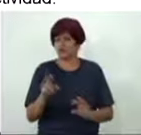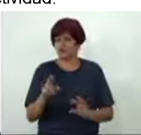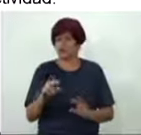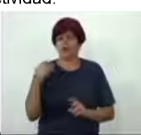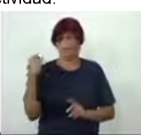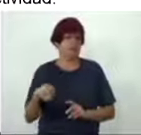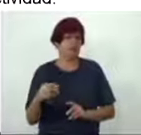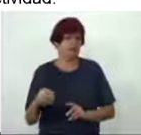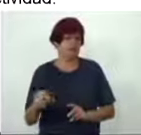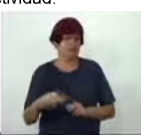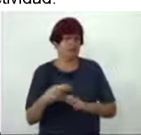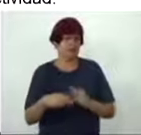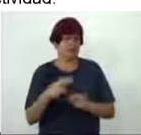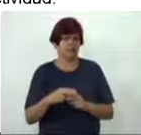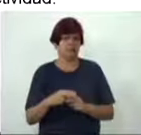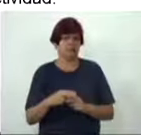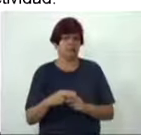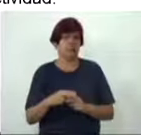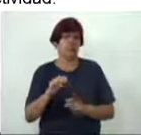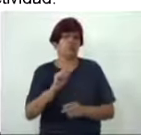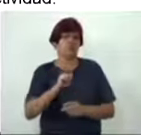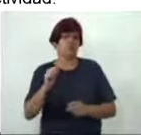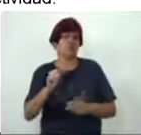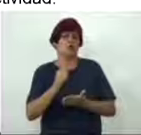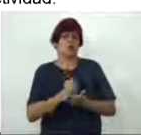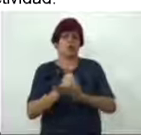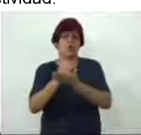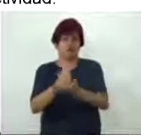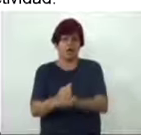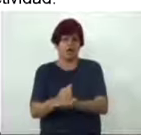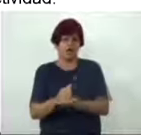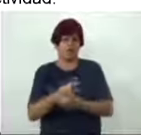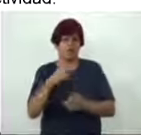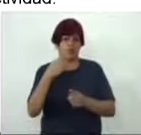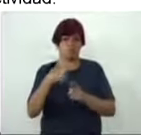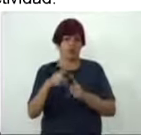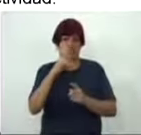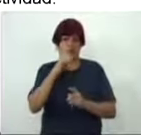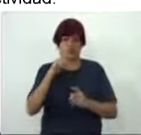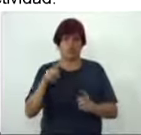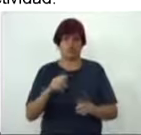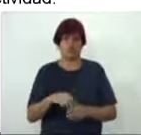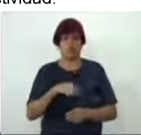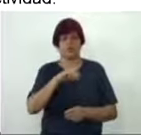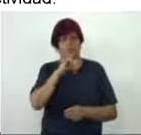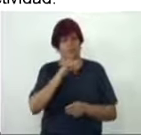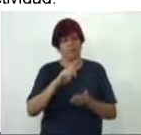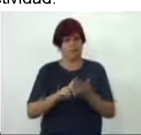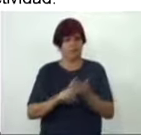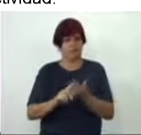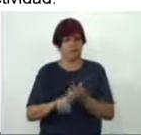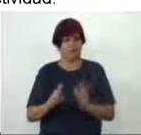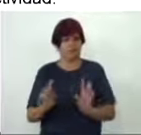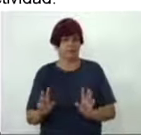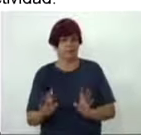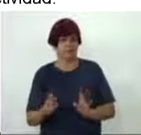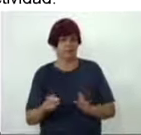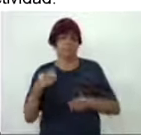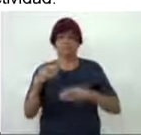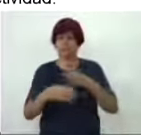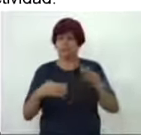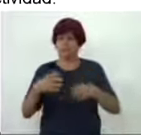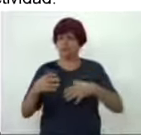que realizaron, si lo logra con la ayuda del adulto o con la ayuda de otro niño más capaz, si